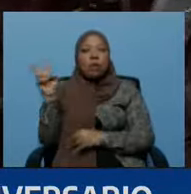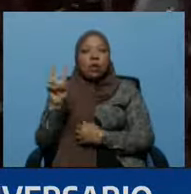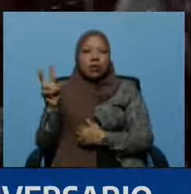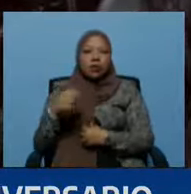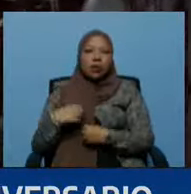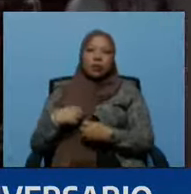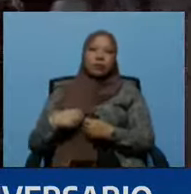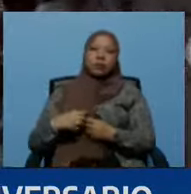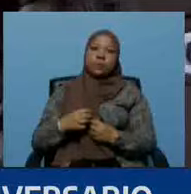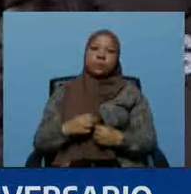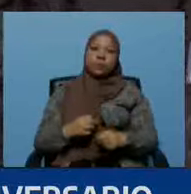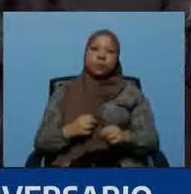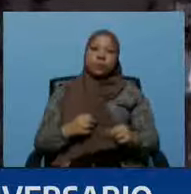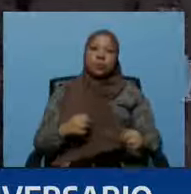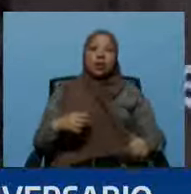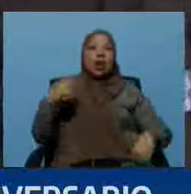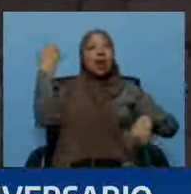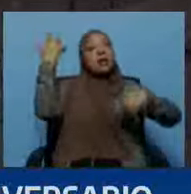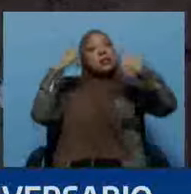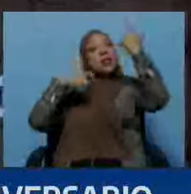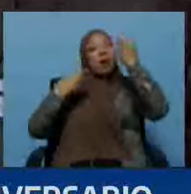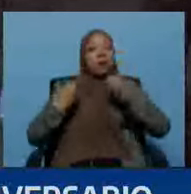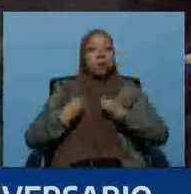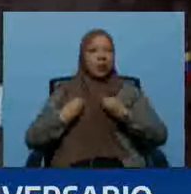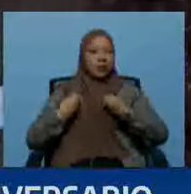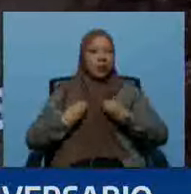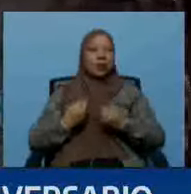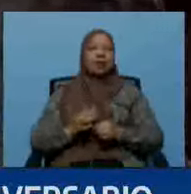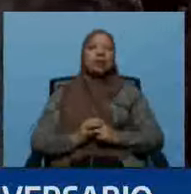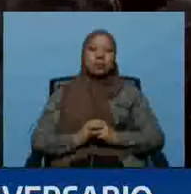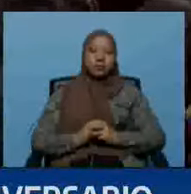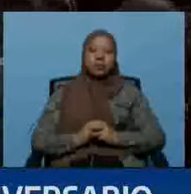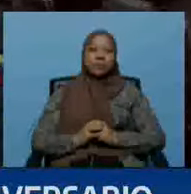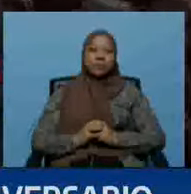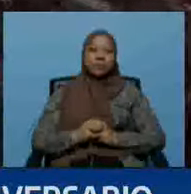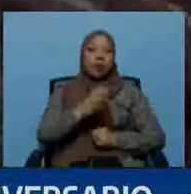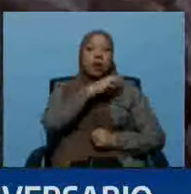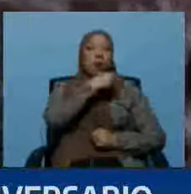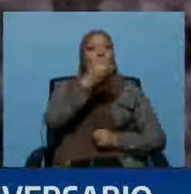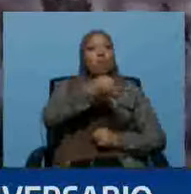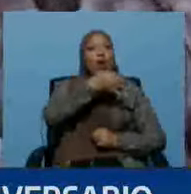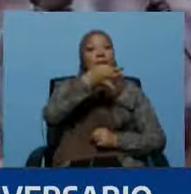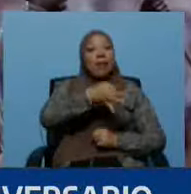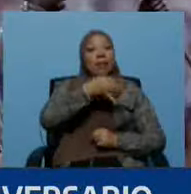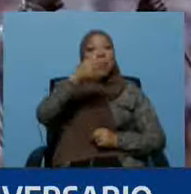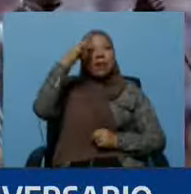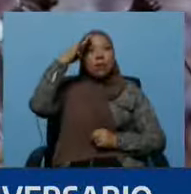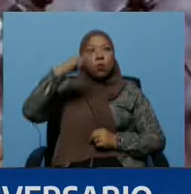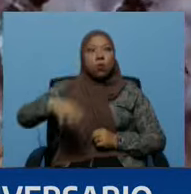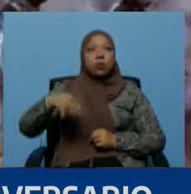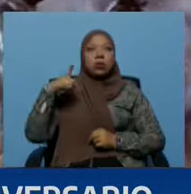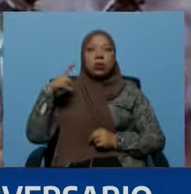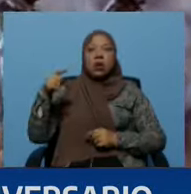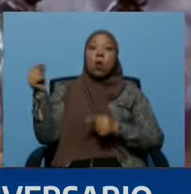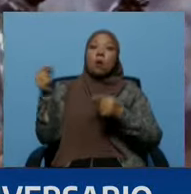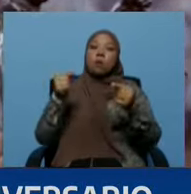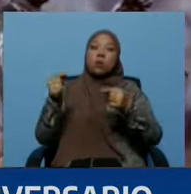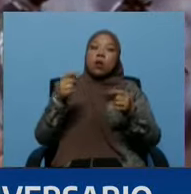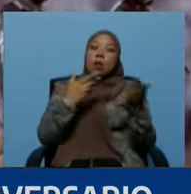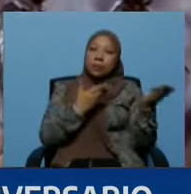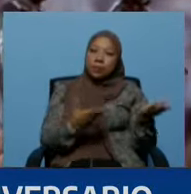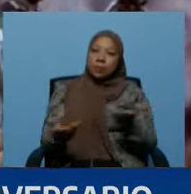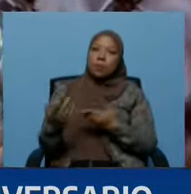Venezuela. Chávez vive. La patria sigue. Mi comandante jefe, buenas tardes. Buenas tardes. Permiso para hablar con usted.